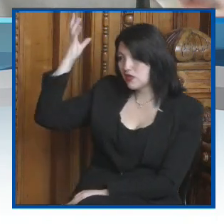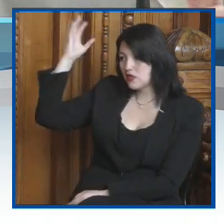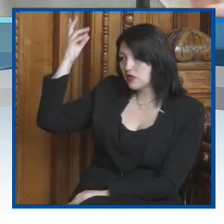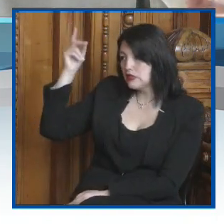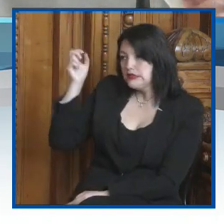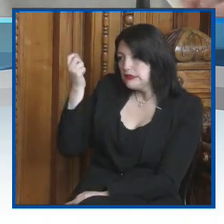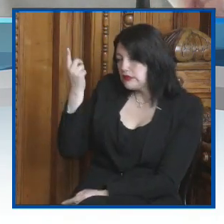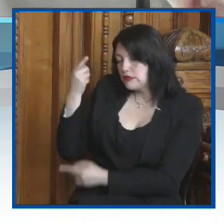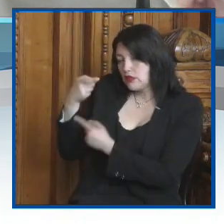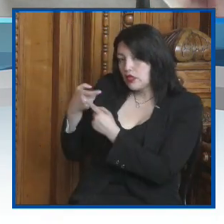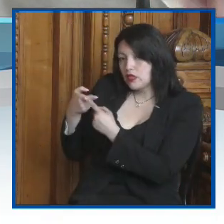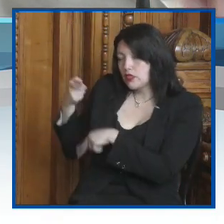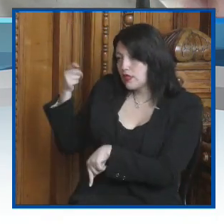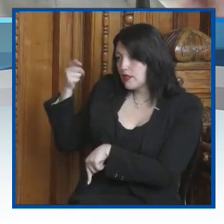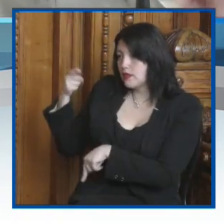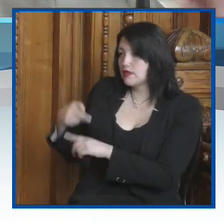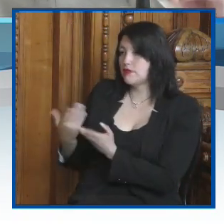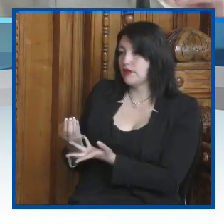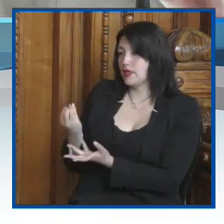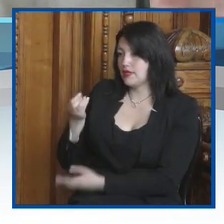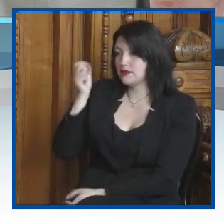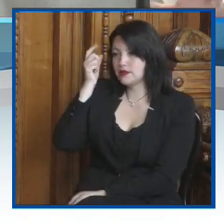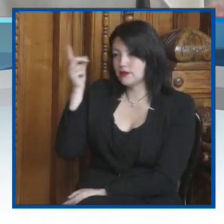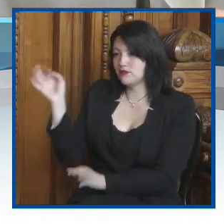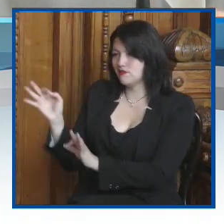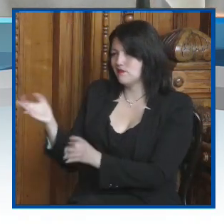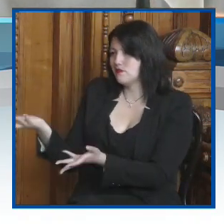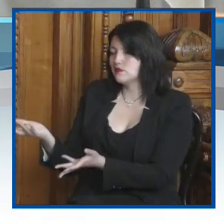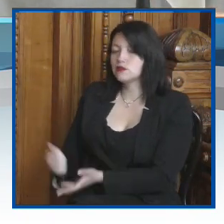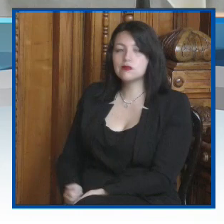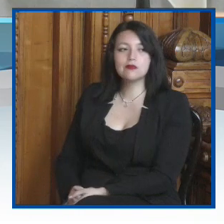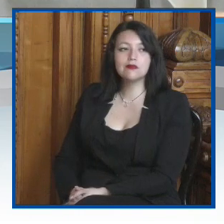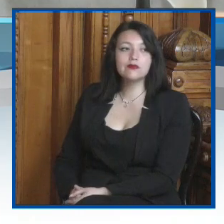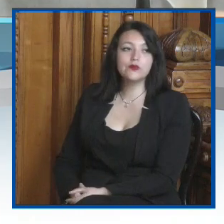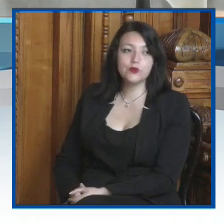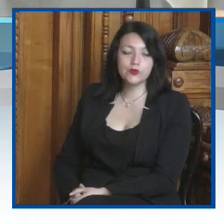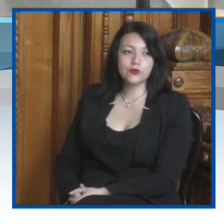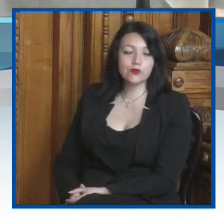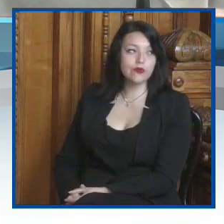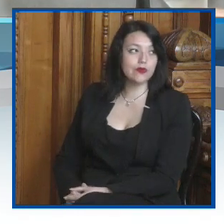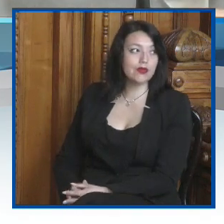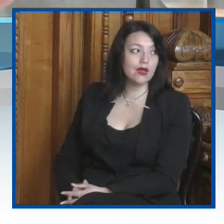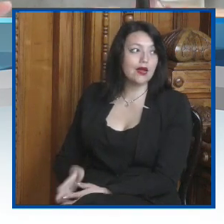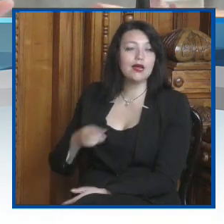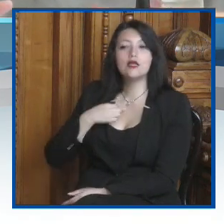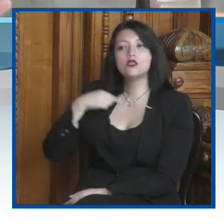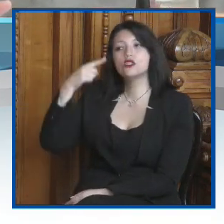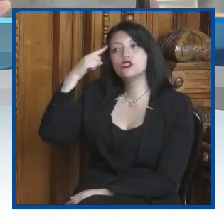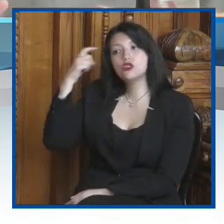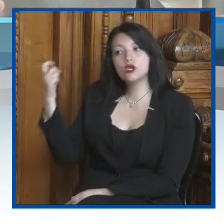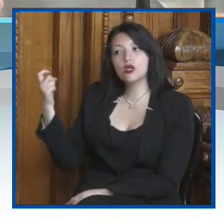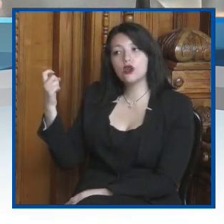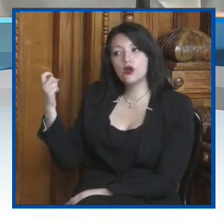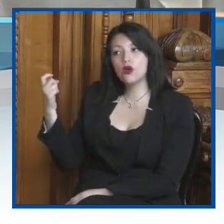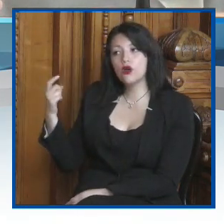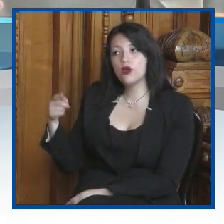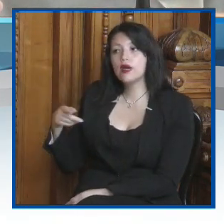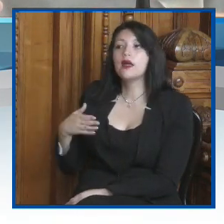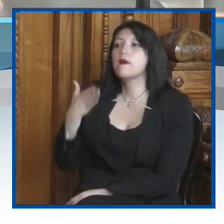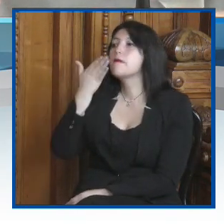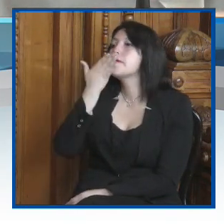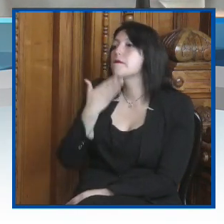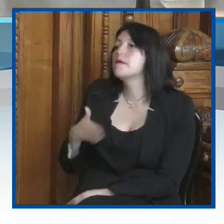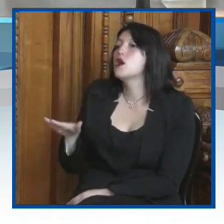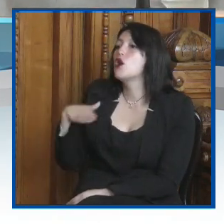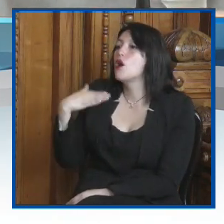entiende por qué se está decidiendo de esa manera? Entonces, yo creo que desde esa lógica podemos hablar de una